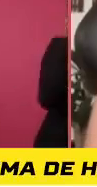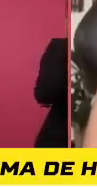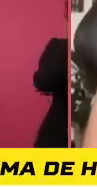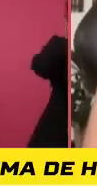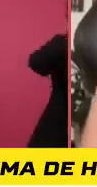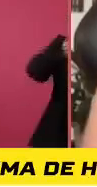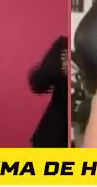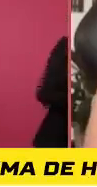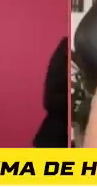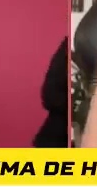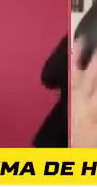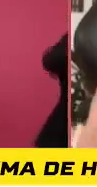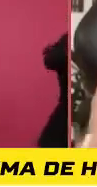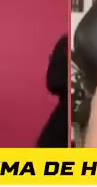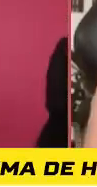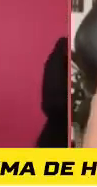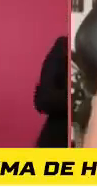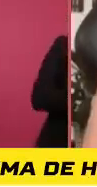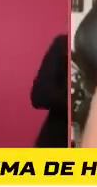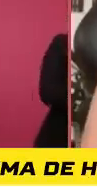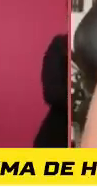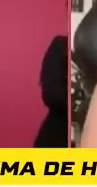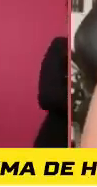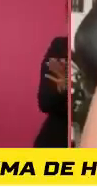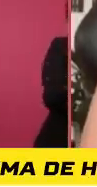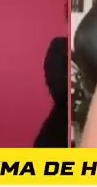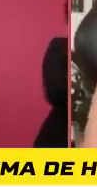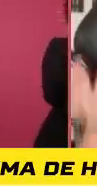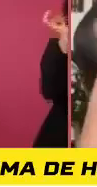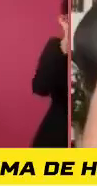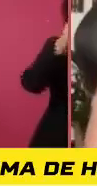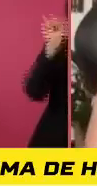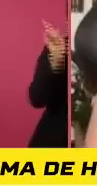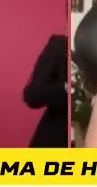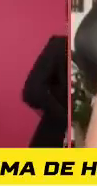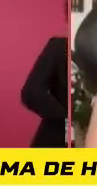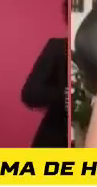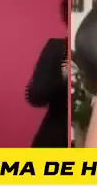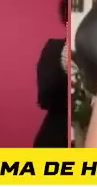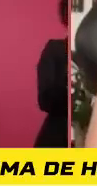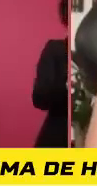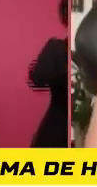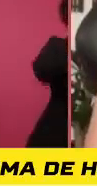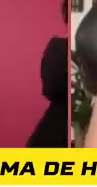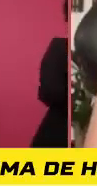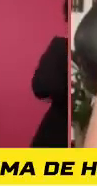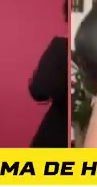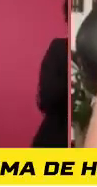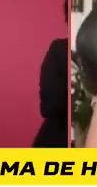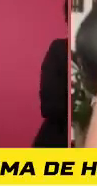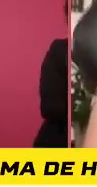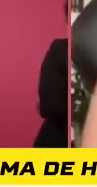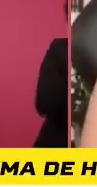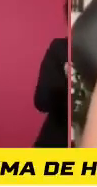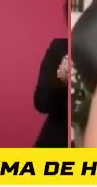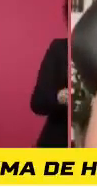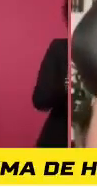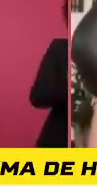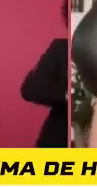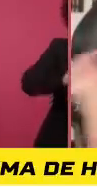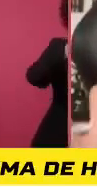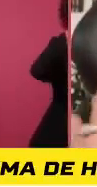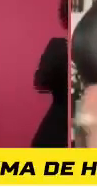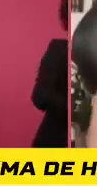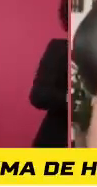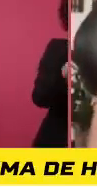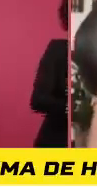decías, Javier Alatorre, que es empleado de Televisión Azteca, que a su vez su dueño es Salinas Pliego, a quien le interesa muchísimo,